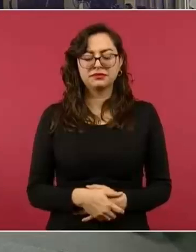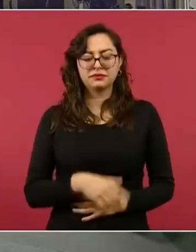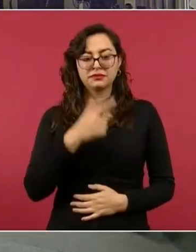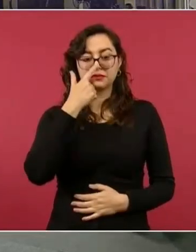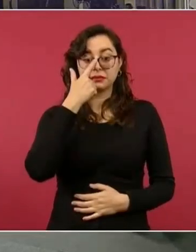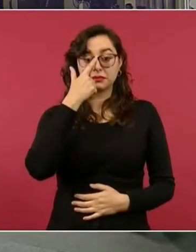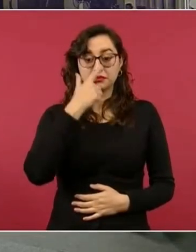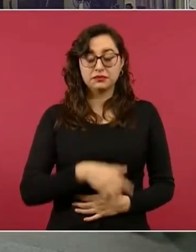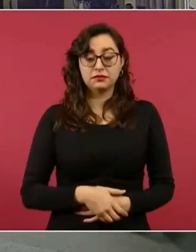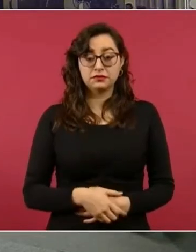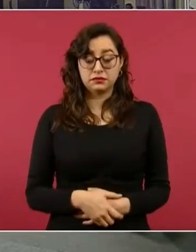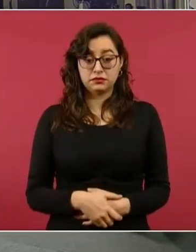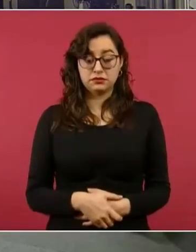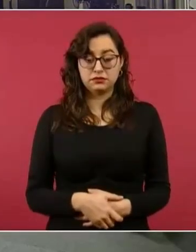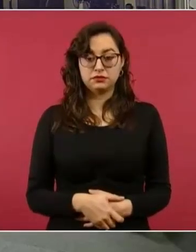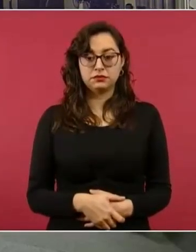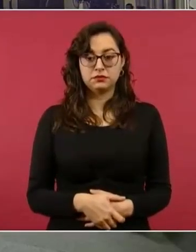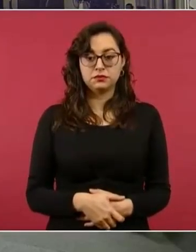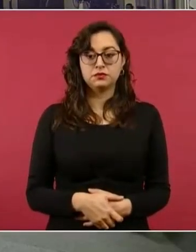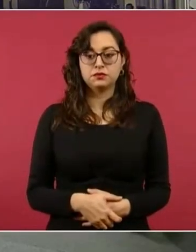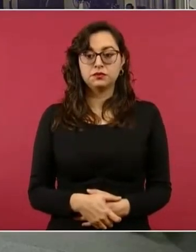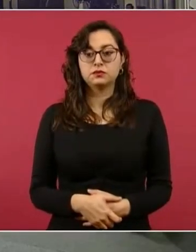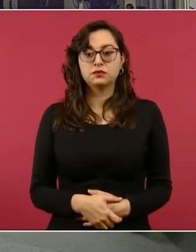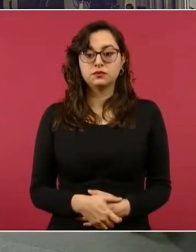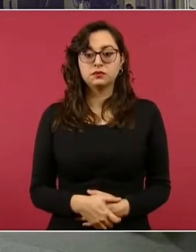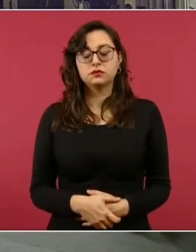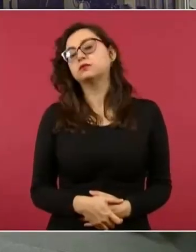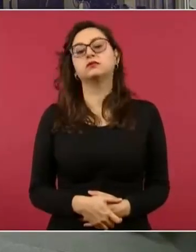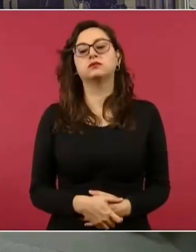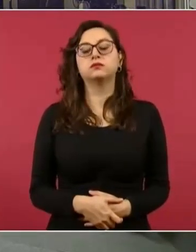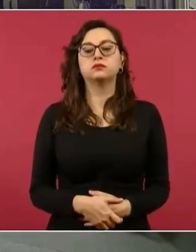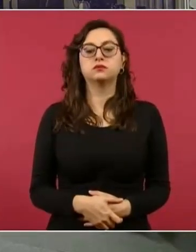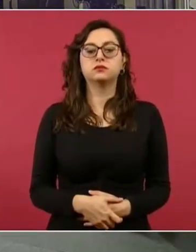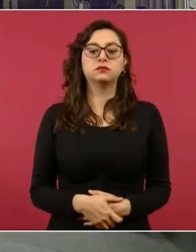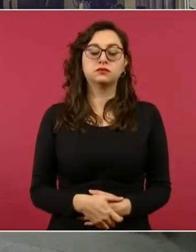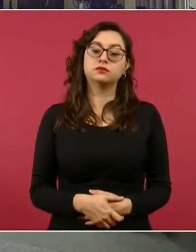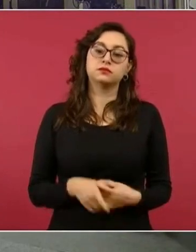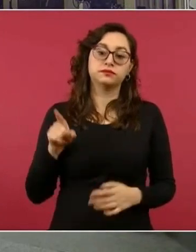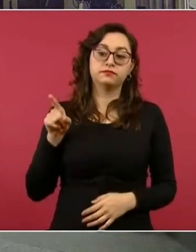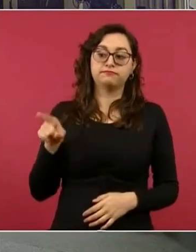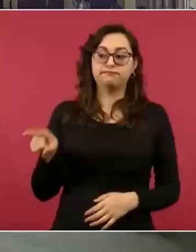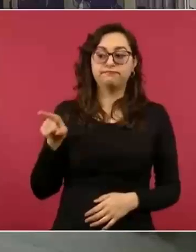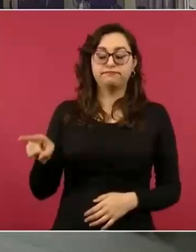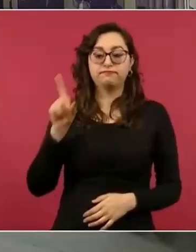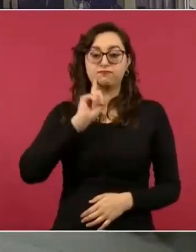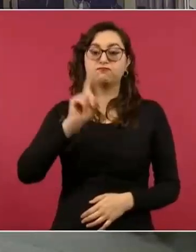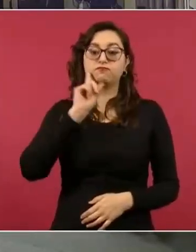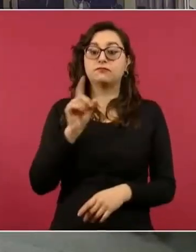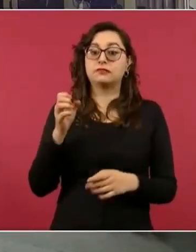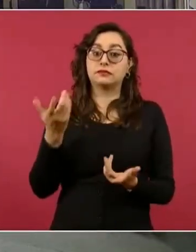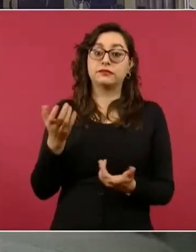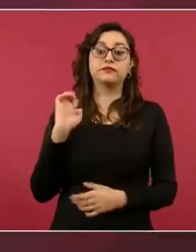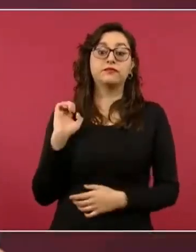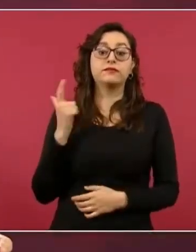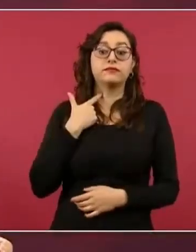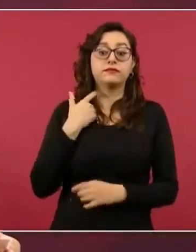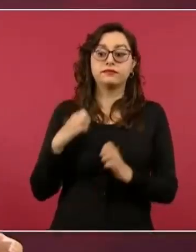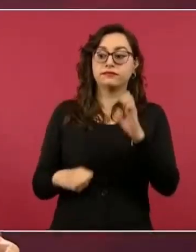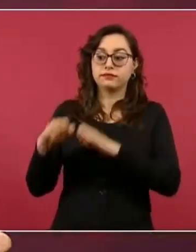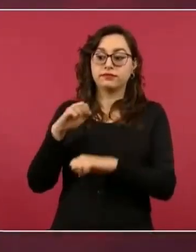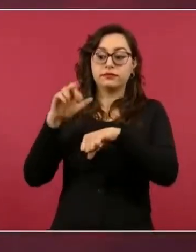Pues mira no deberían ser porque es una embajadora médica y desde luego puede tener la opinión que ya